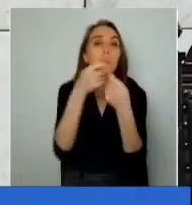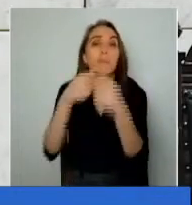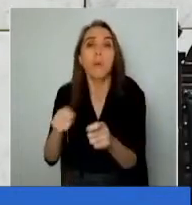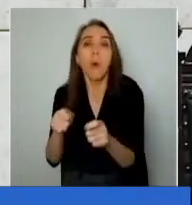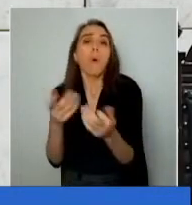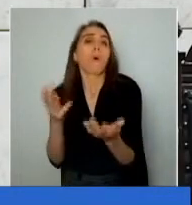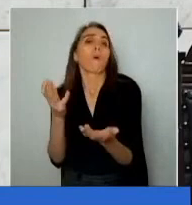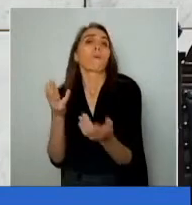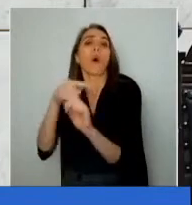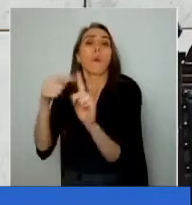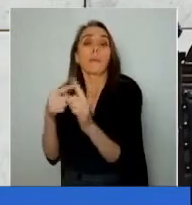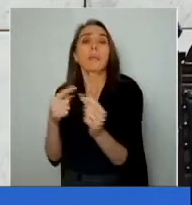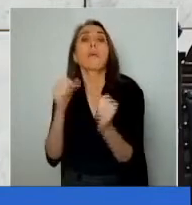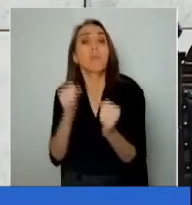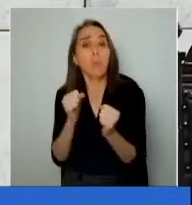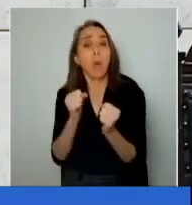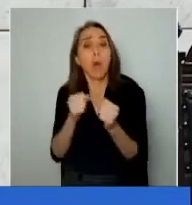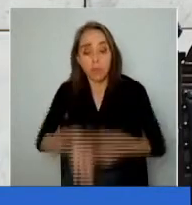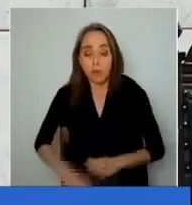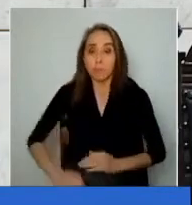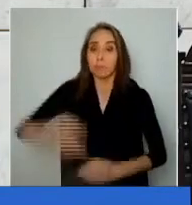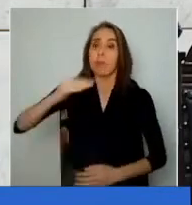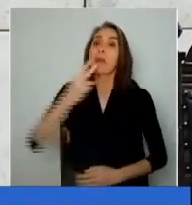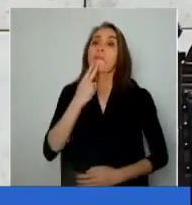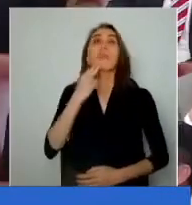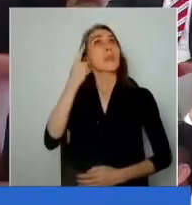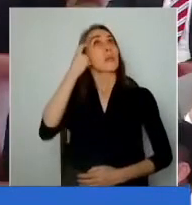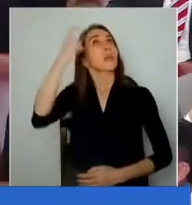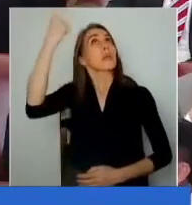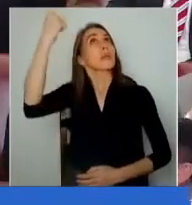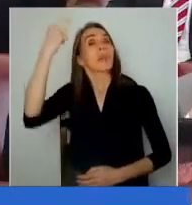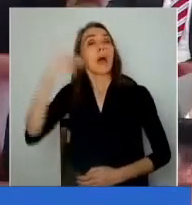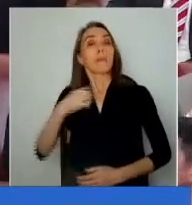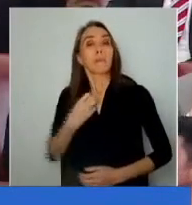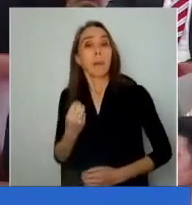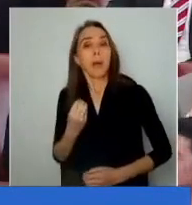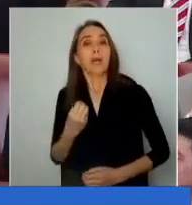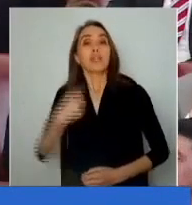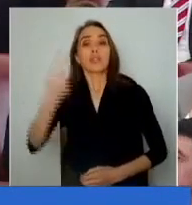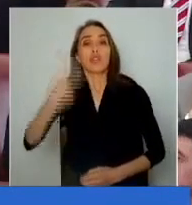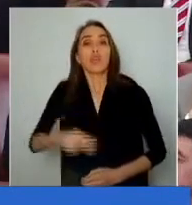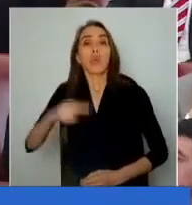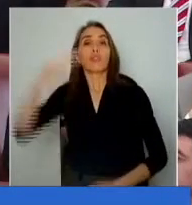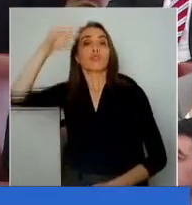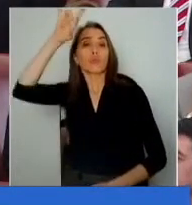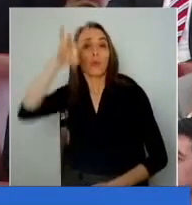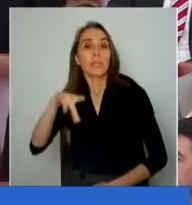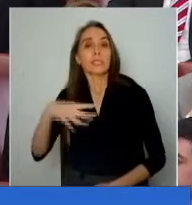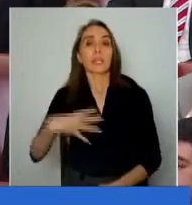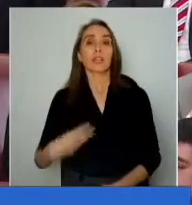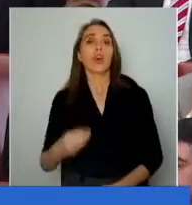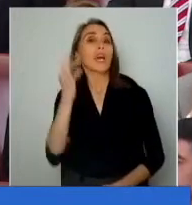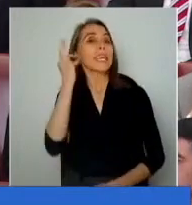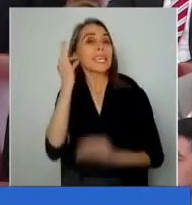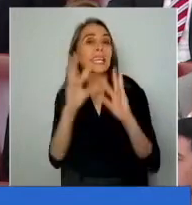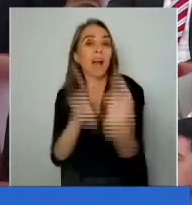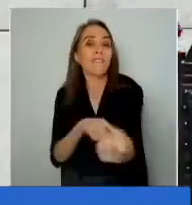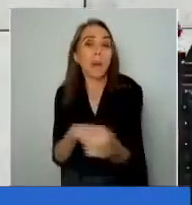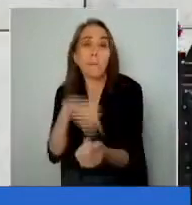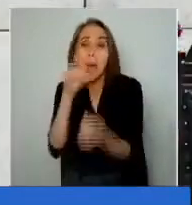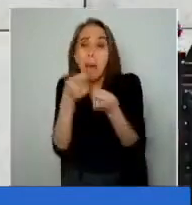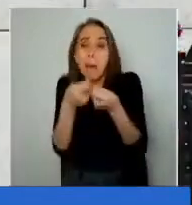Sí para sus seres queridos serámos en su propio destino para que la hija de la familia más pobre de chile